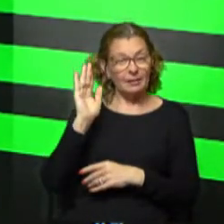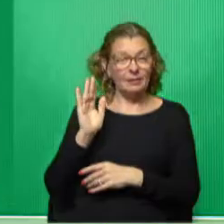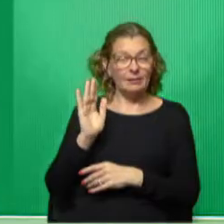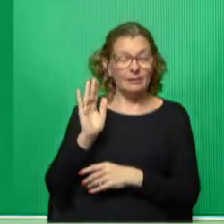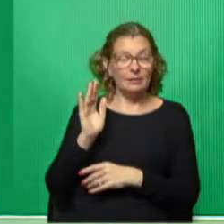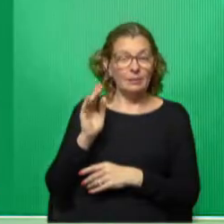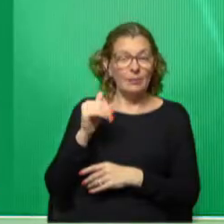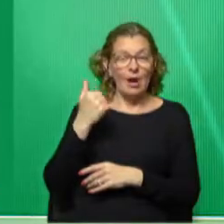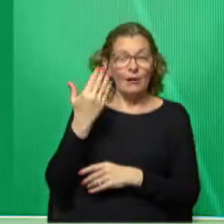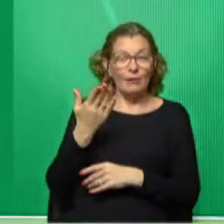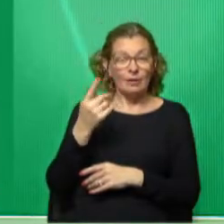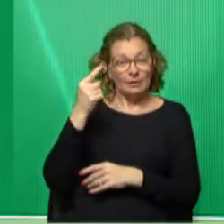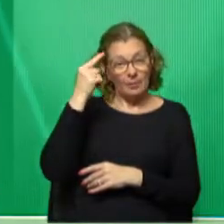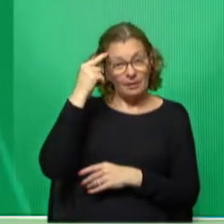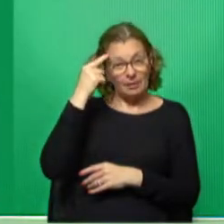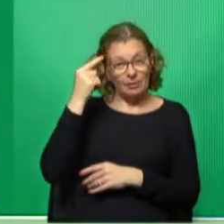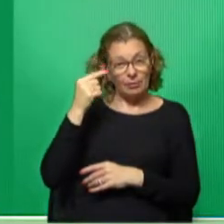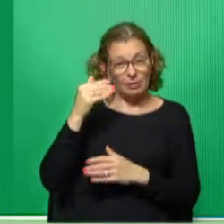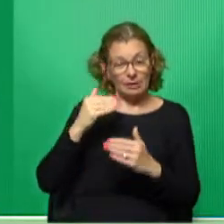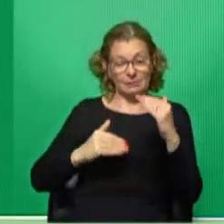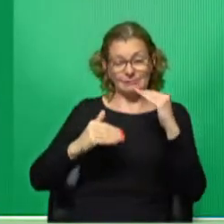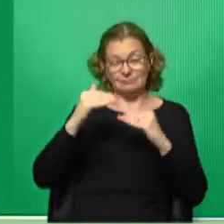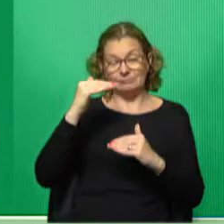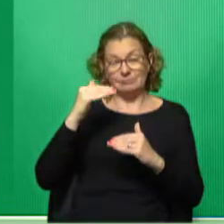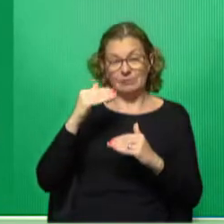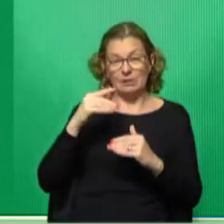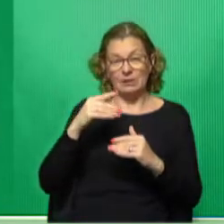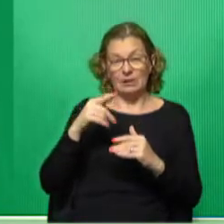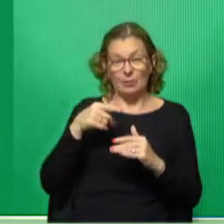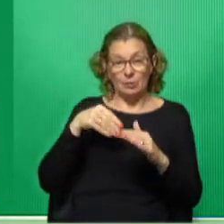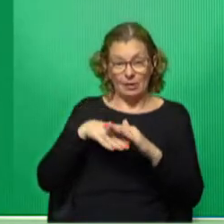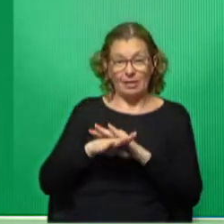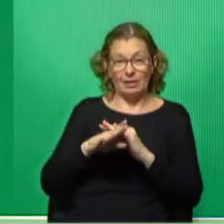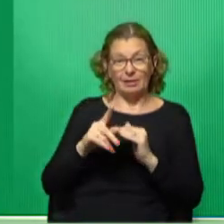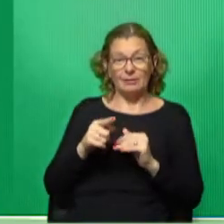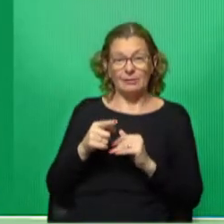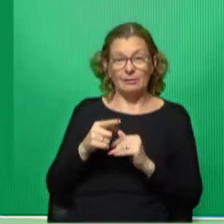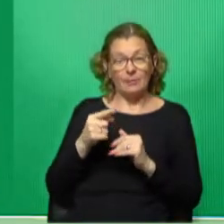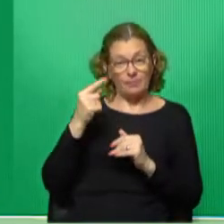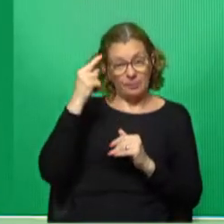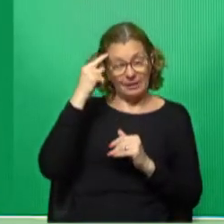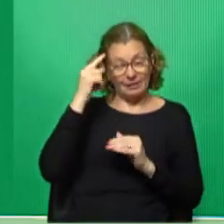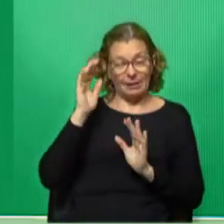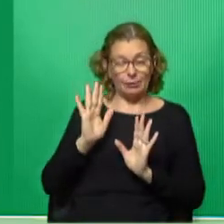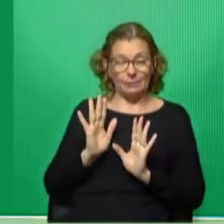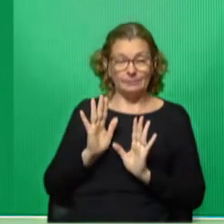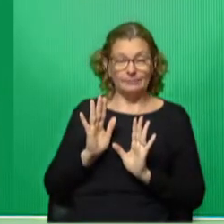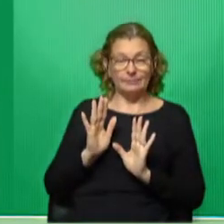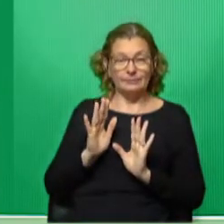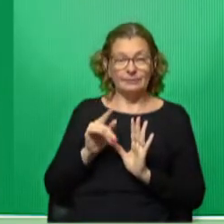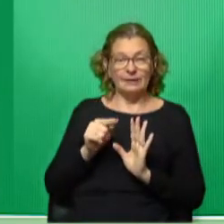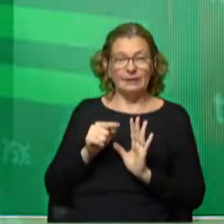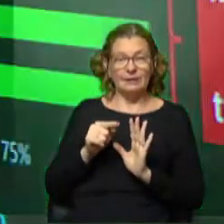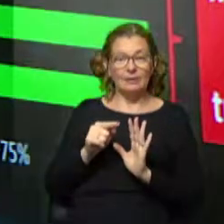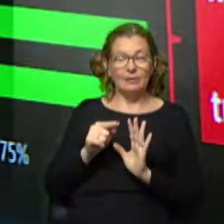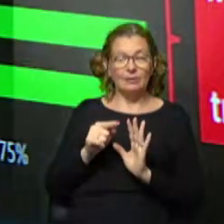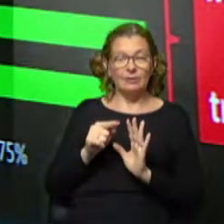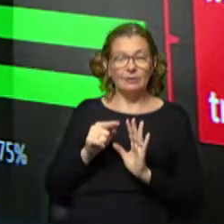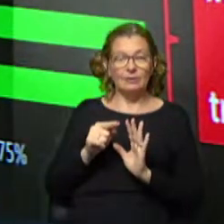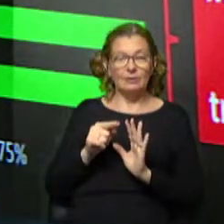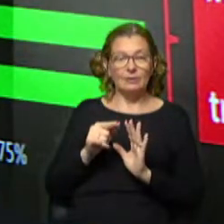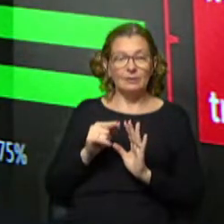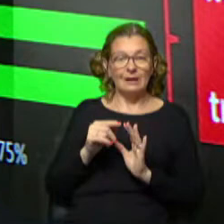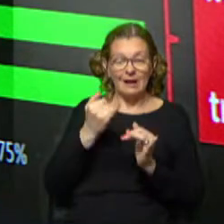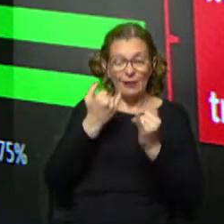con respecto al interior estaba pensando eso en esa brecha que obviamente está incluida ahí No claro acá tenemos esa composición de hecho el